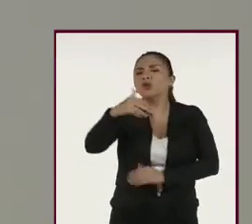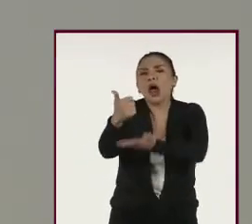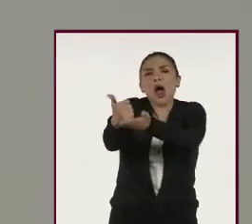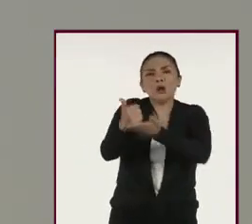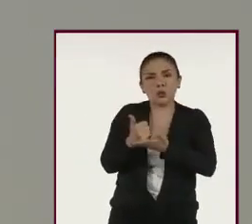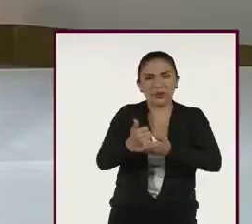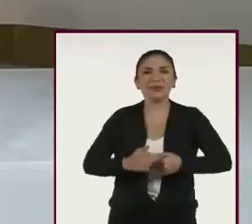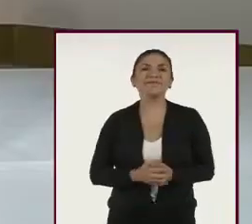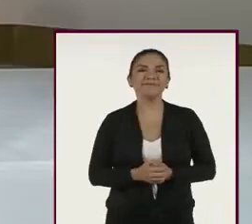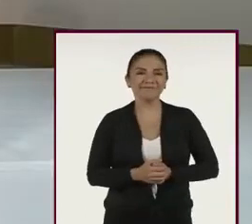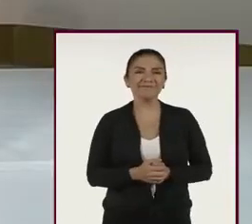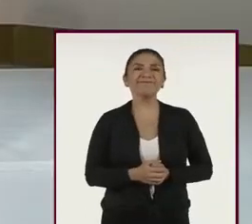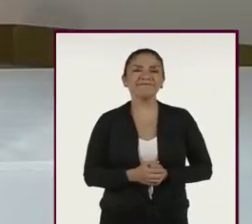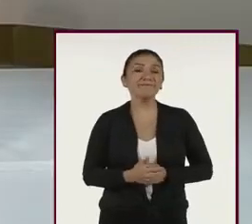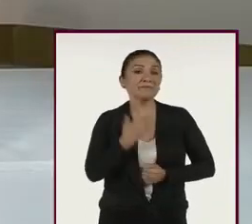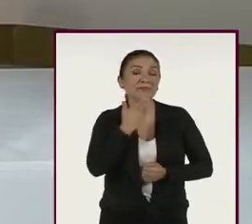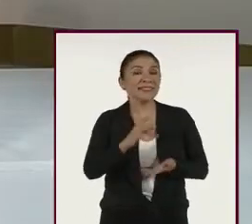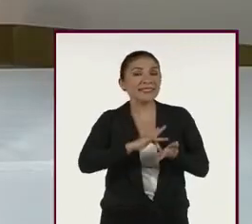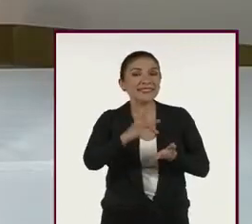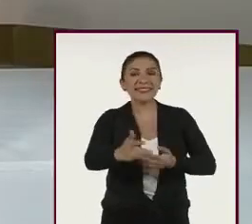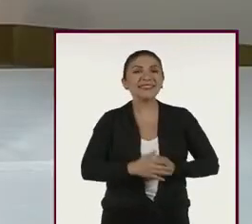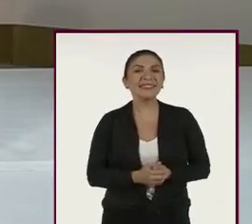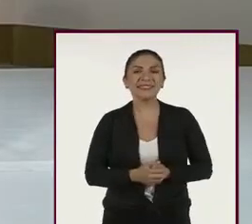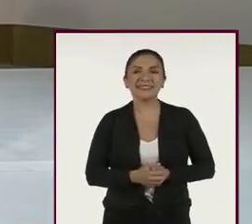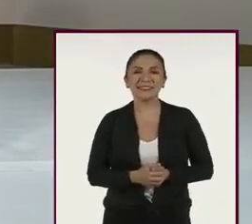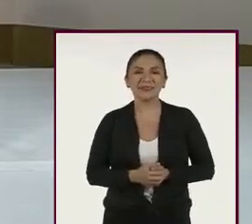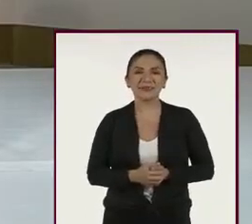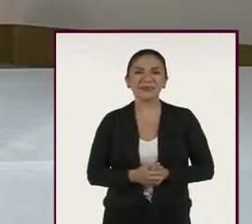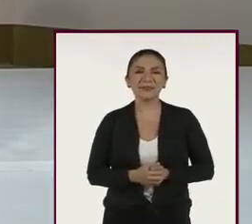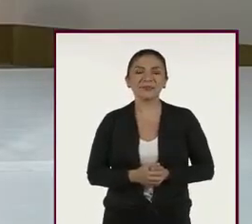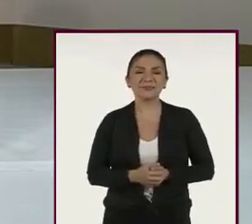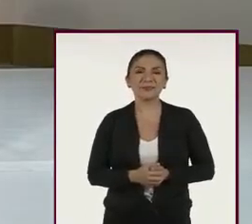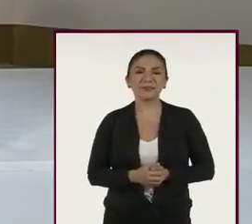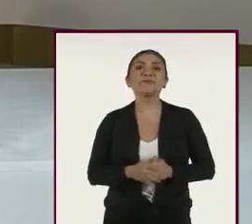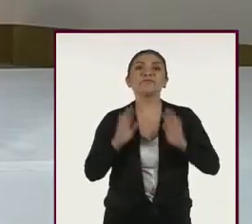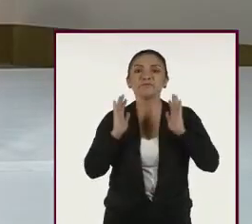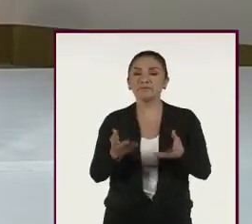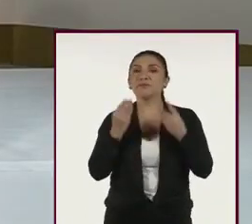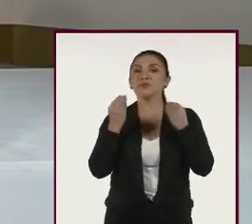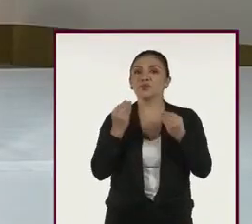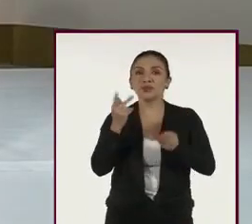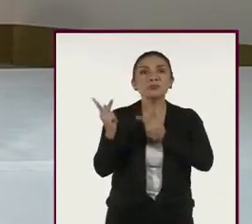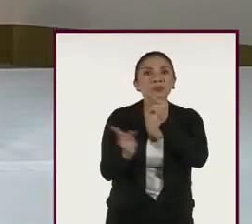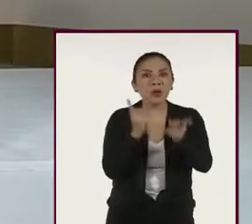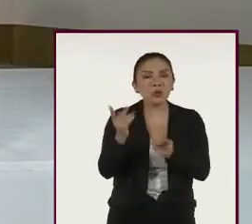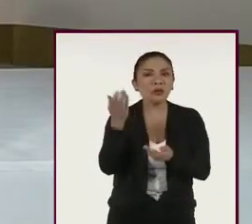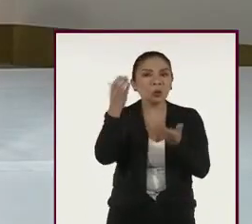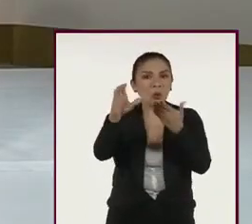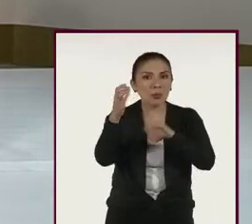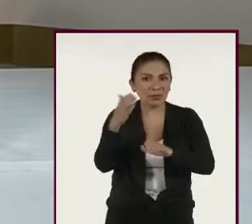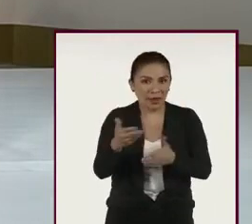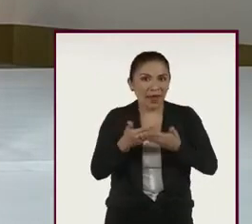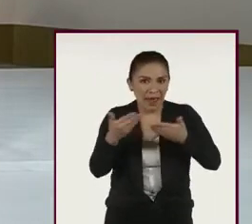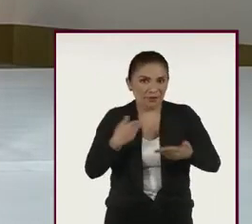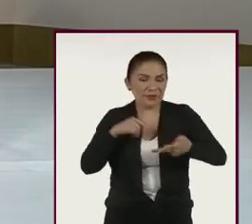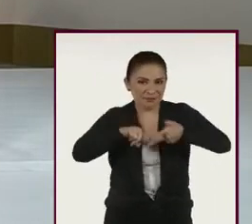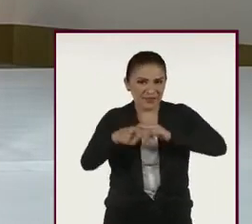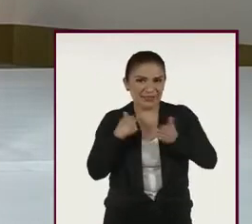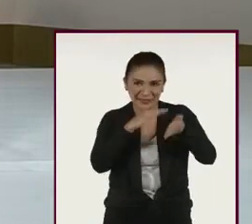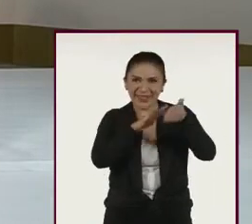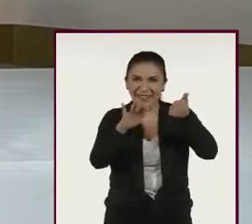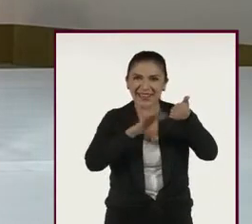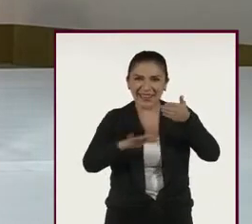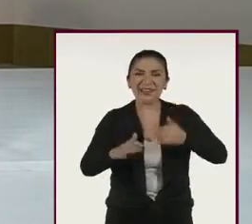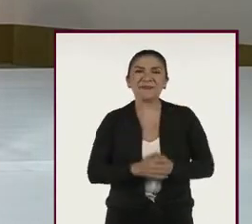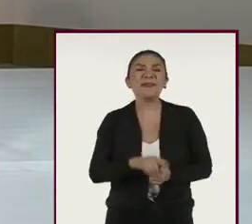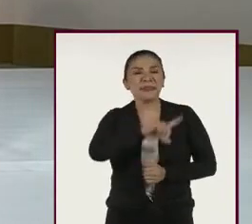ayuda. Muchísimas gracias, doctora. Y bueno, ya hemos recibido preguntas, comentarios, si me permite, voy a leer algunas de